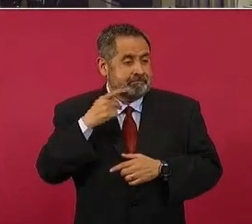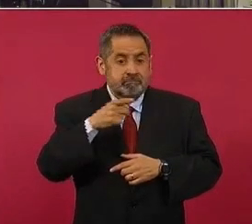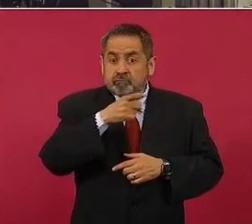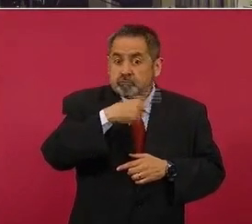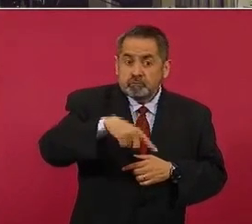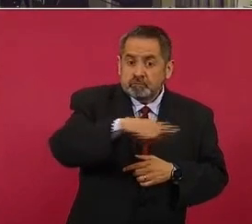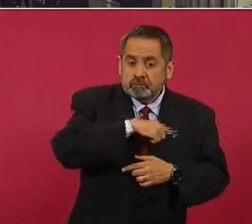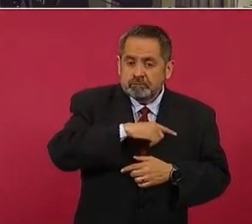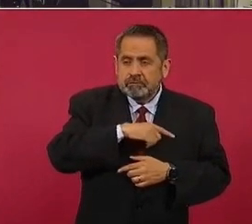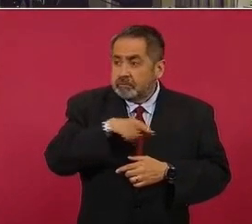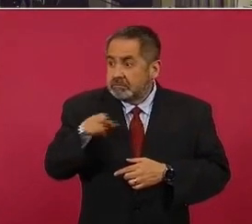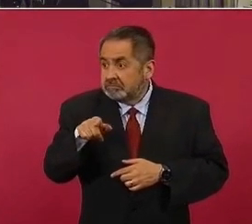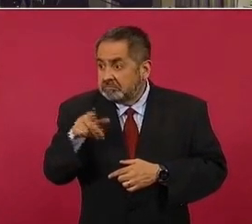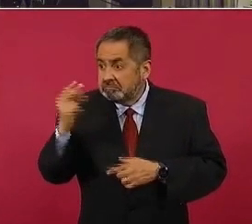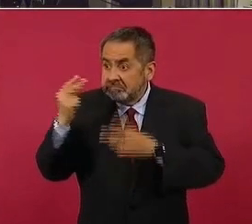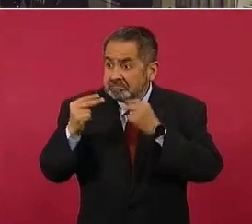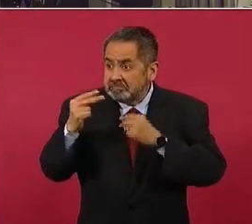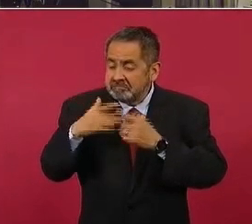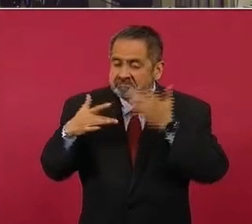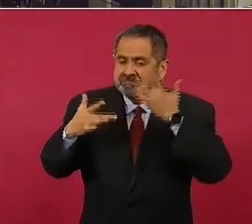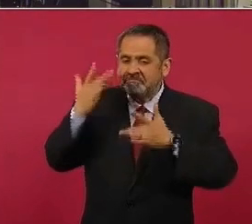renunció, se fue,